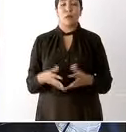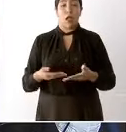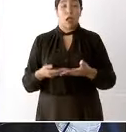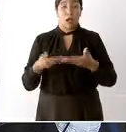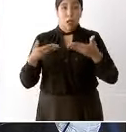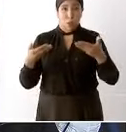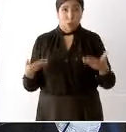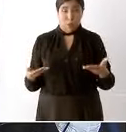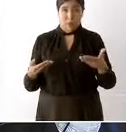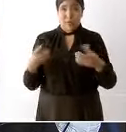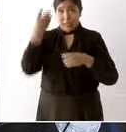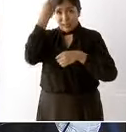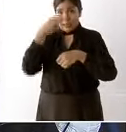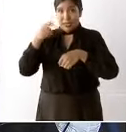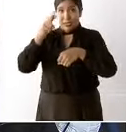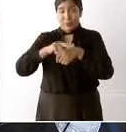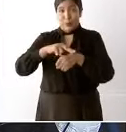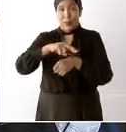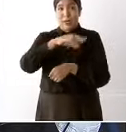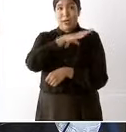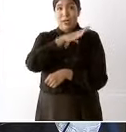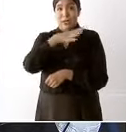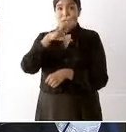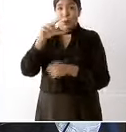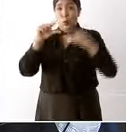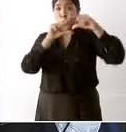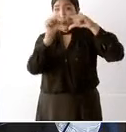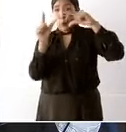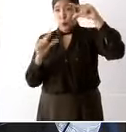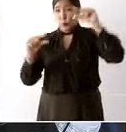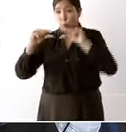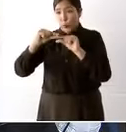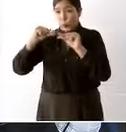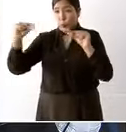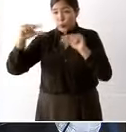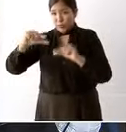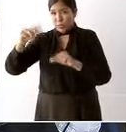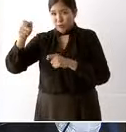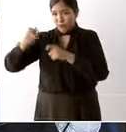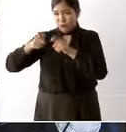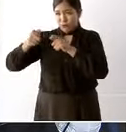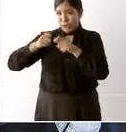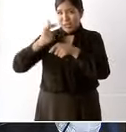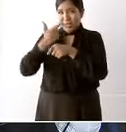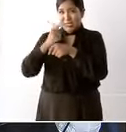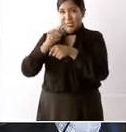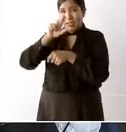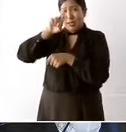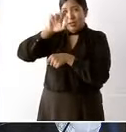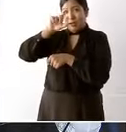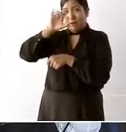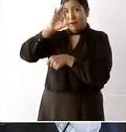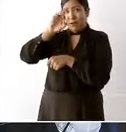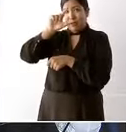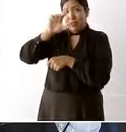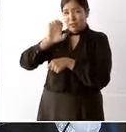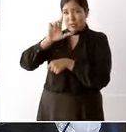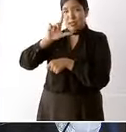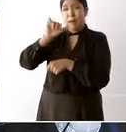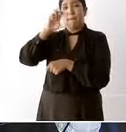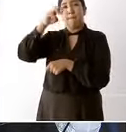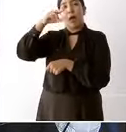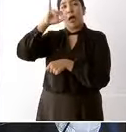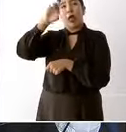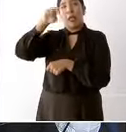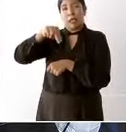Solicitamos la palabra al director general del Corredor Interoceánico del Istmo de Tehuantepec, licenciado Rafael Marín Mollinedo.